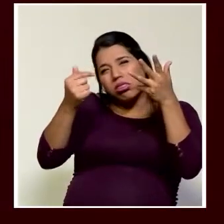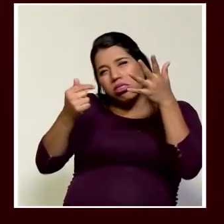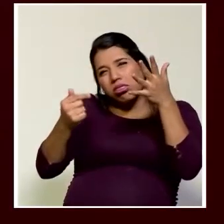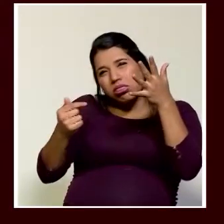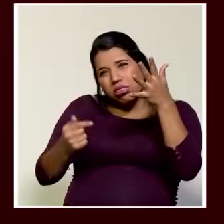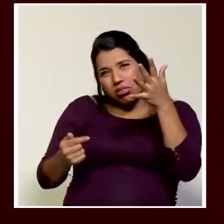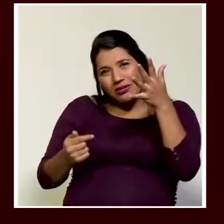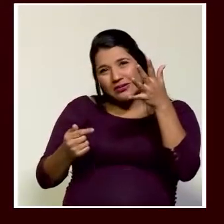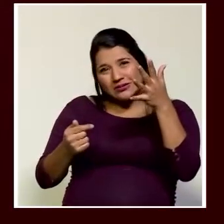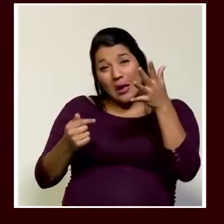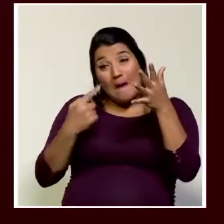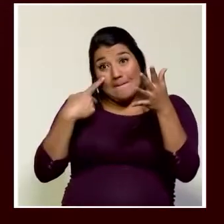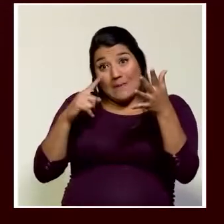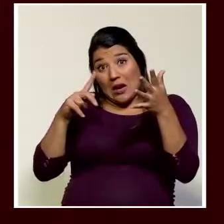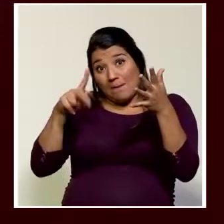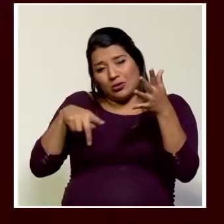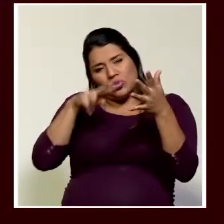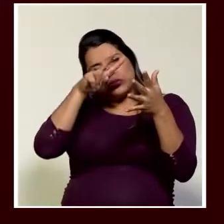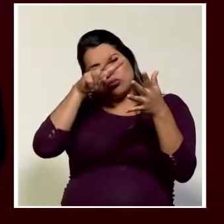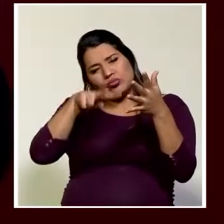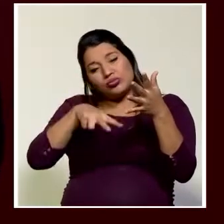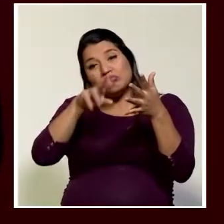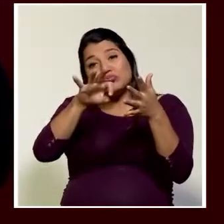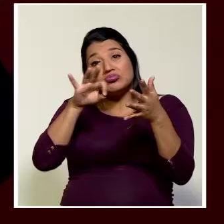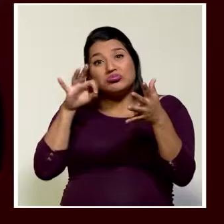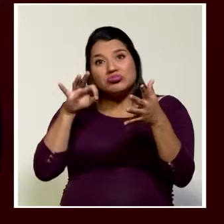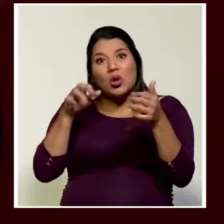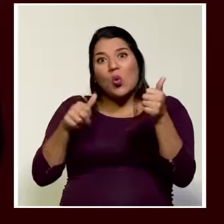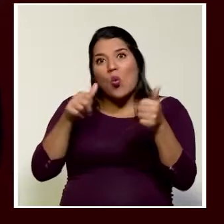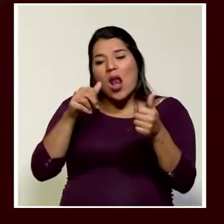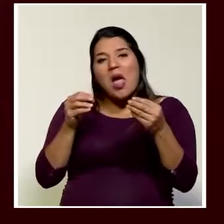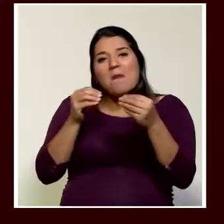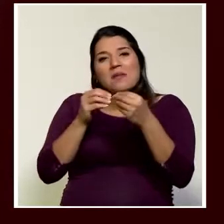mencionábamos antes, con lo que mencionaba Álvaro, concretamente